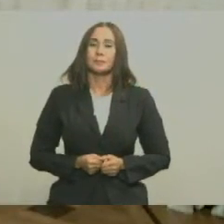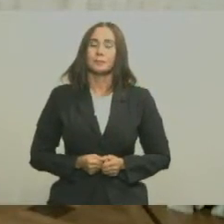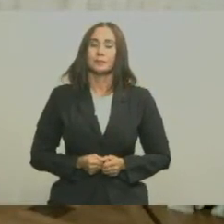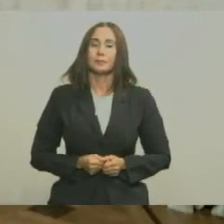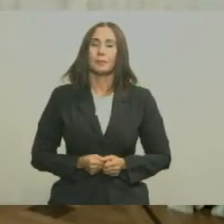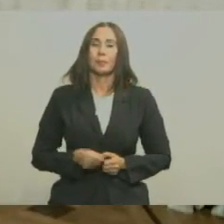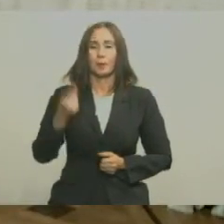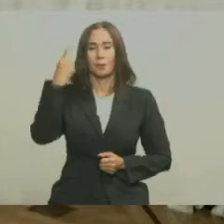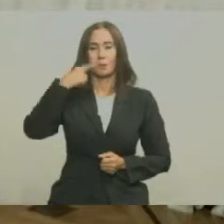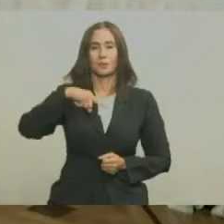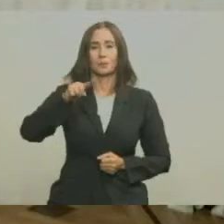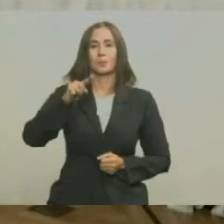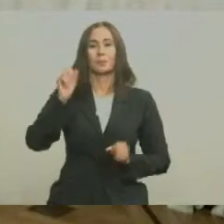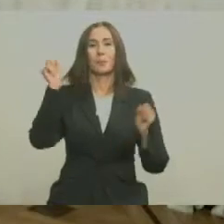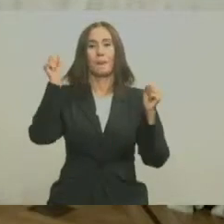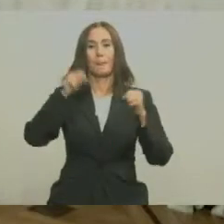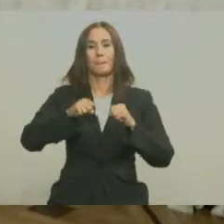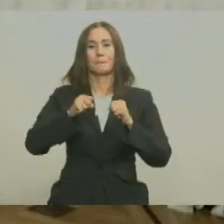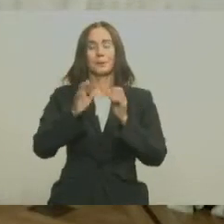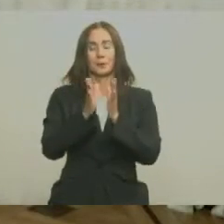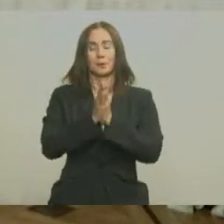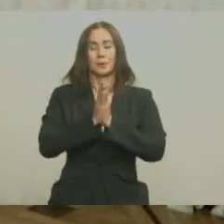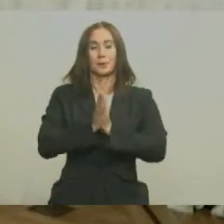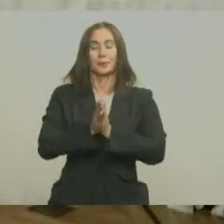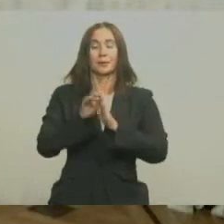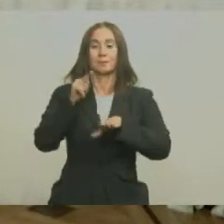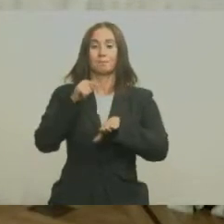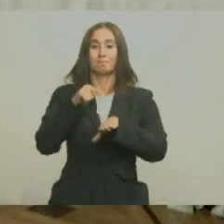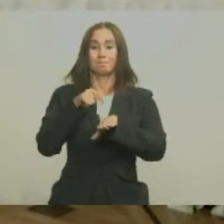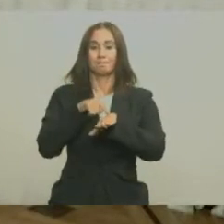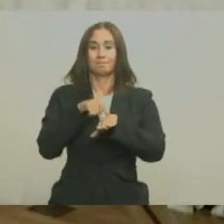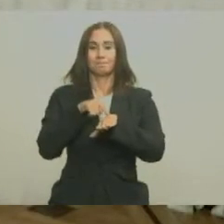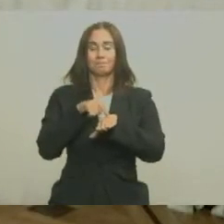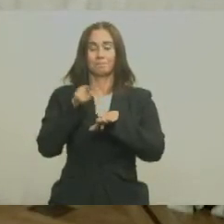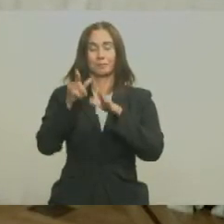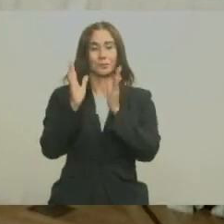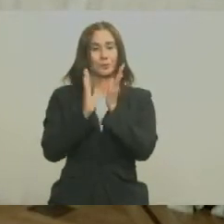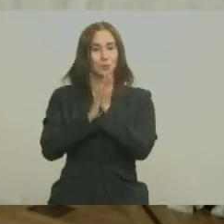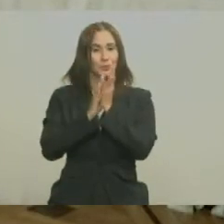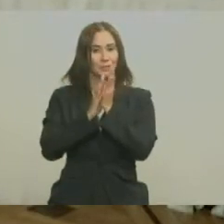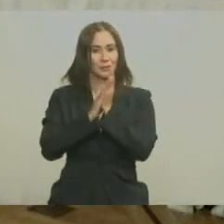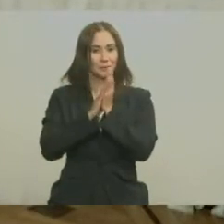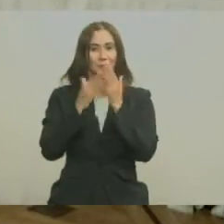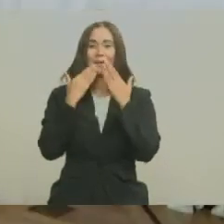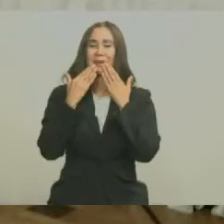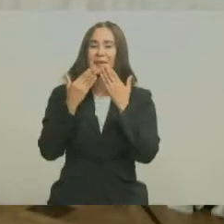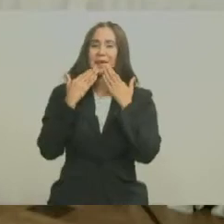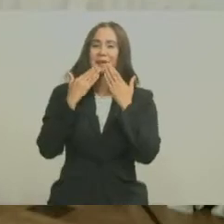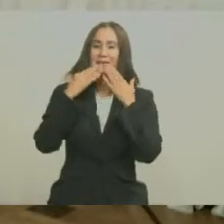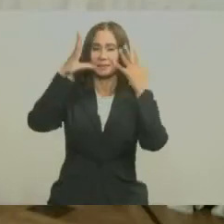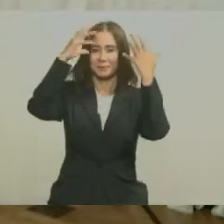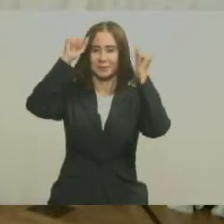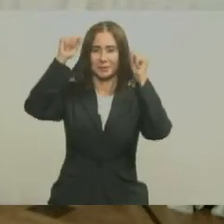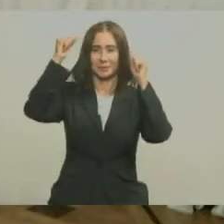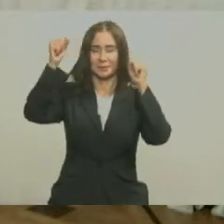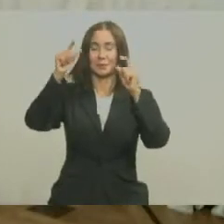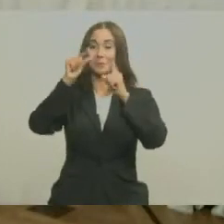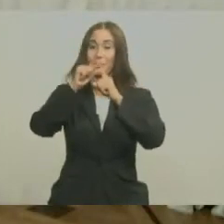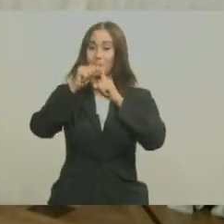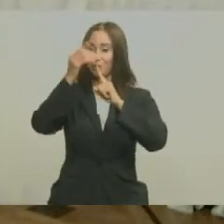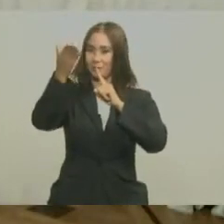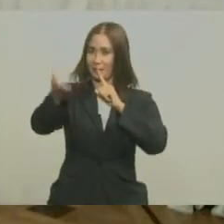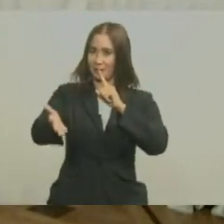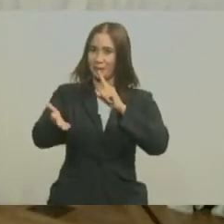Y por supuesto poder tomar las medidas del lugar. Con este aplauso pues agradecemos al señor presidente por sus